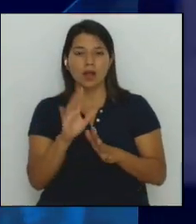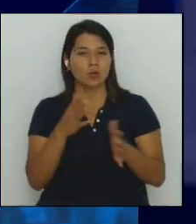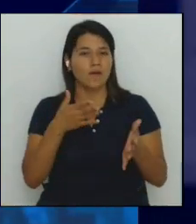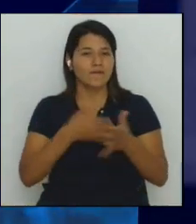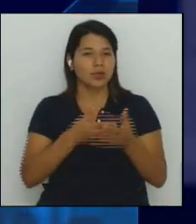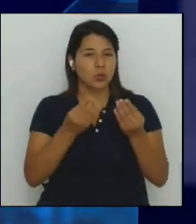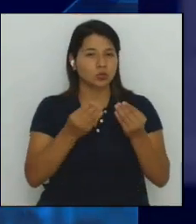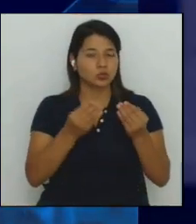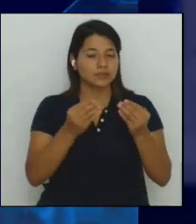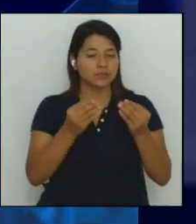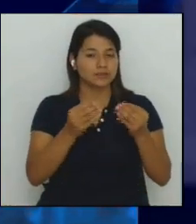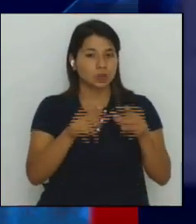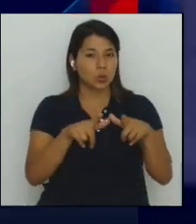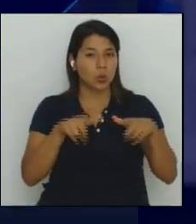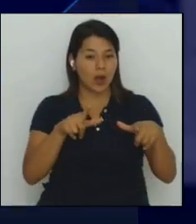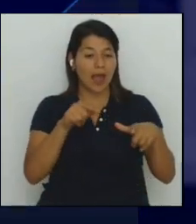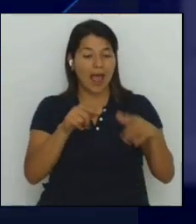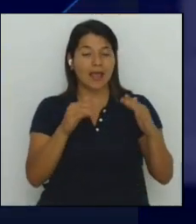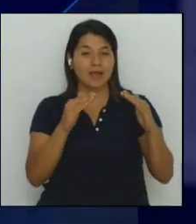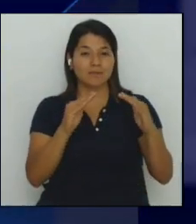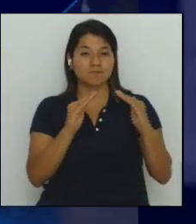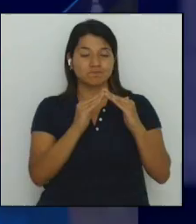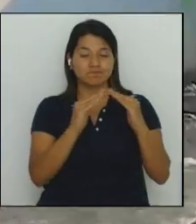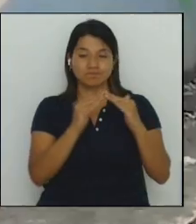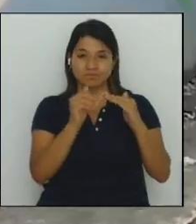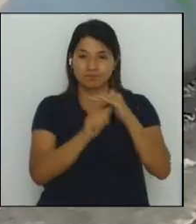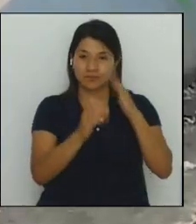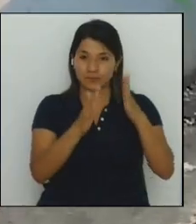al menos 6 muertos y 700 heridos.